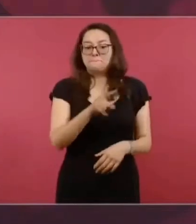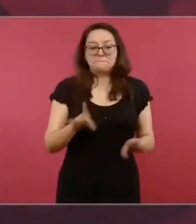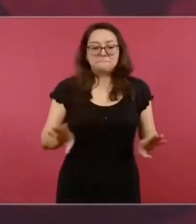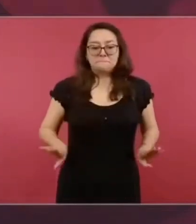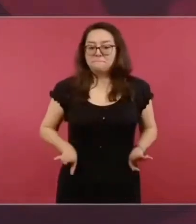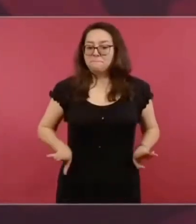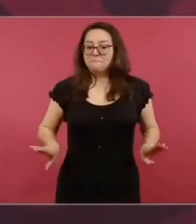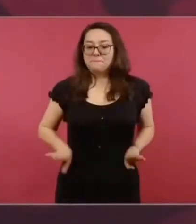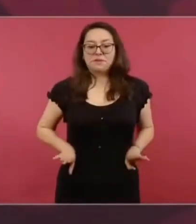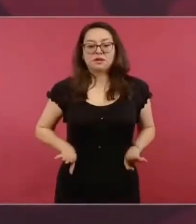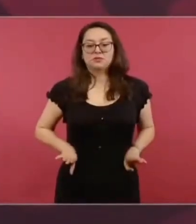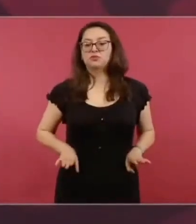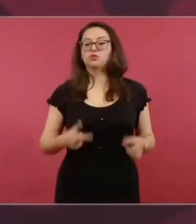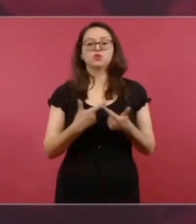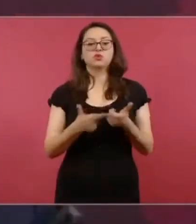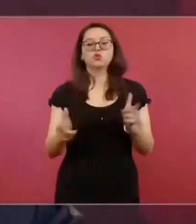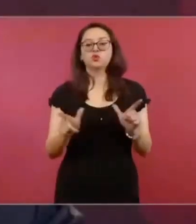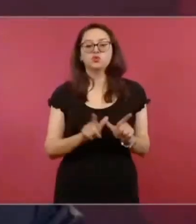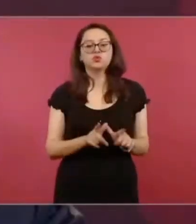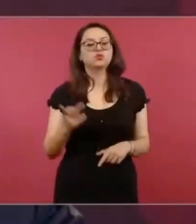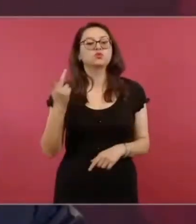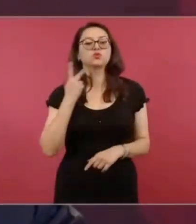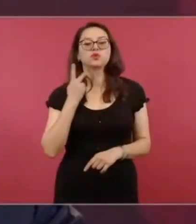domina un partido